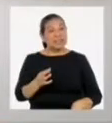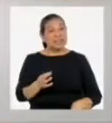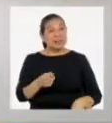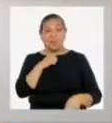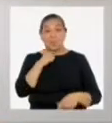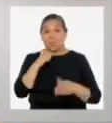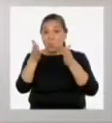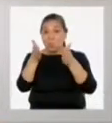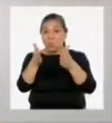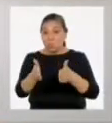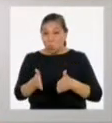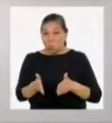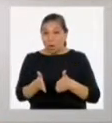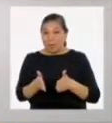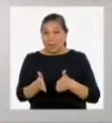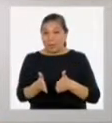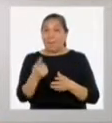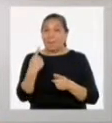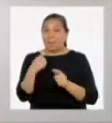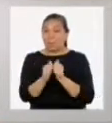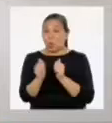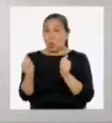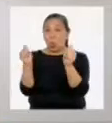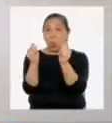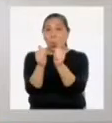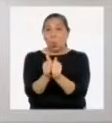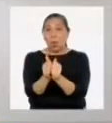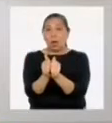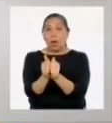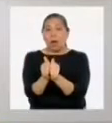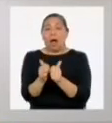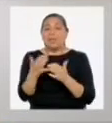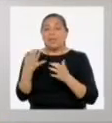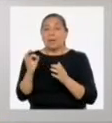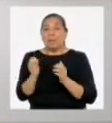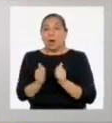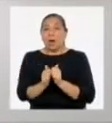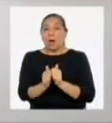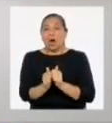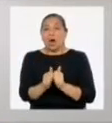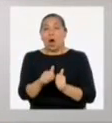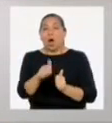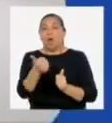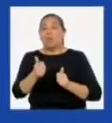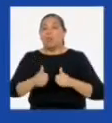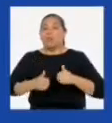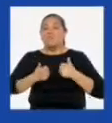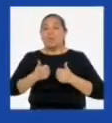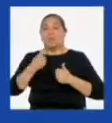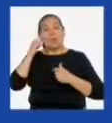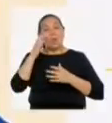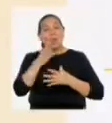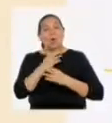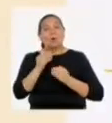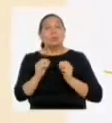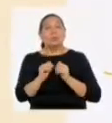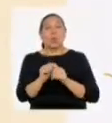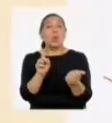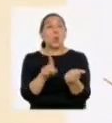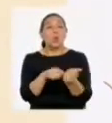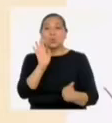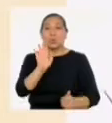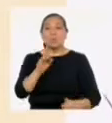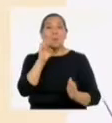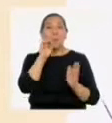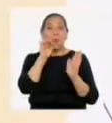quienes fueran enterradas o enterrados con ellas serían sus acompañantes en la otra vida.